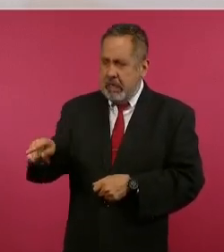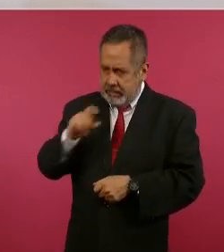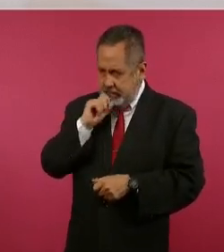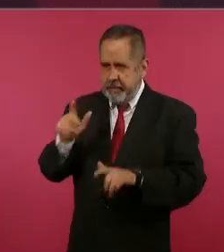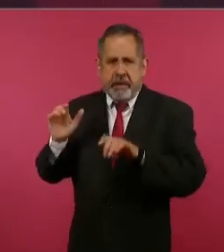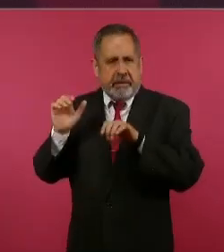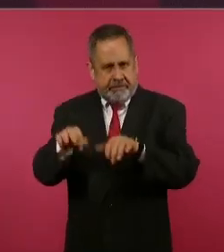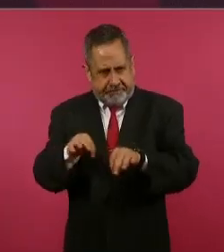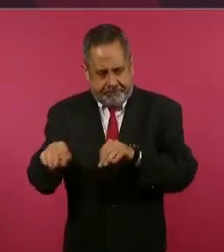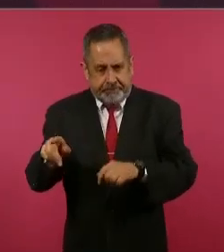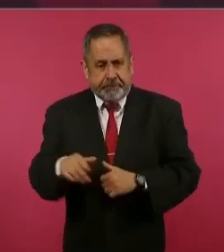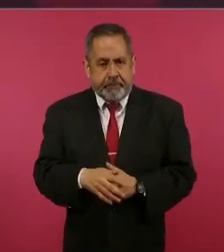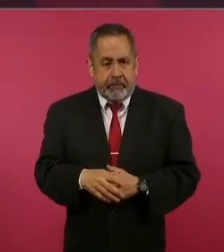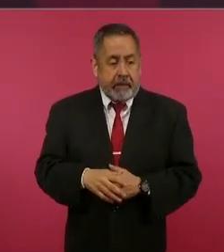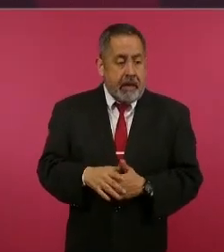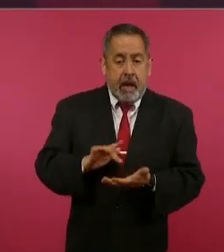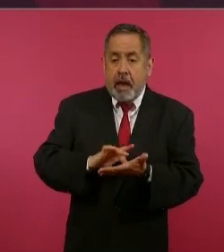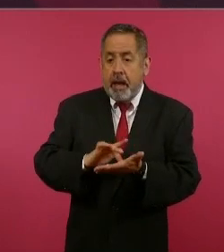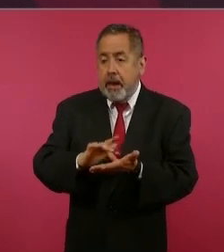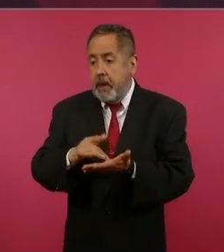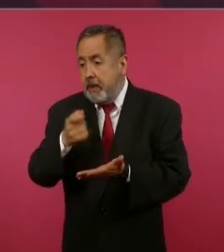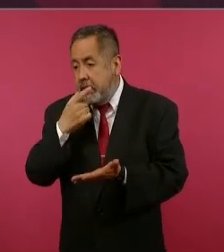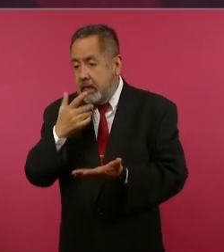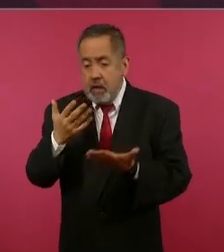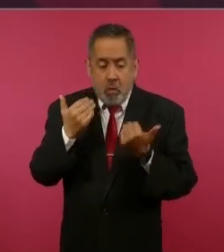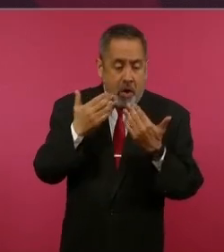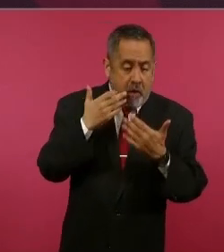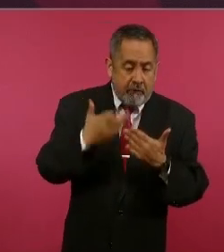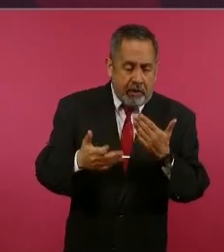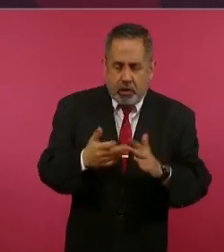que no falten los medicamentos